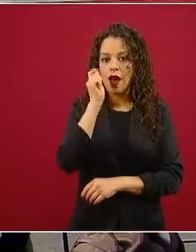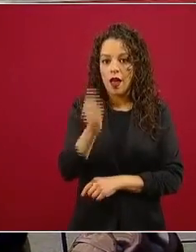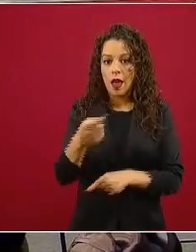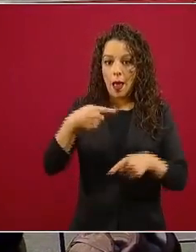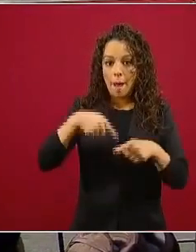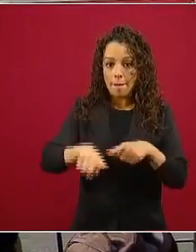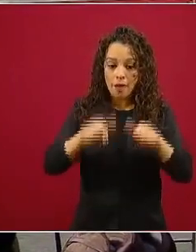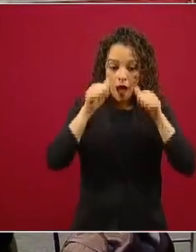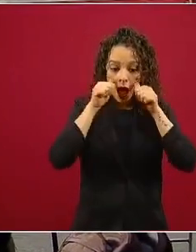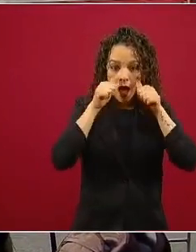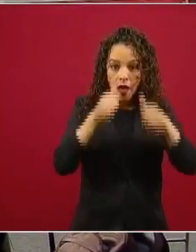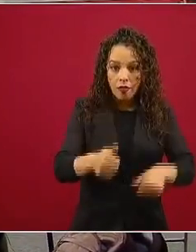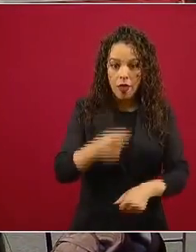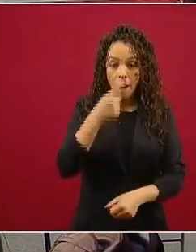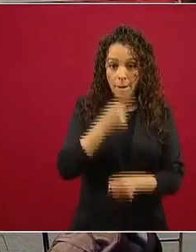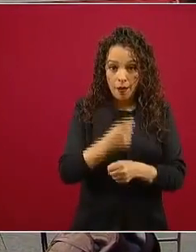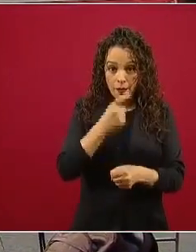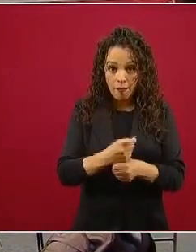hacia arriba,